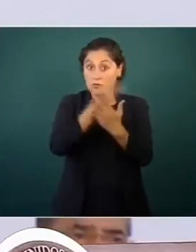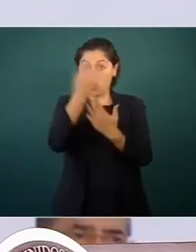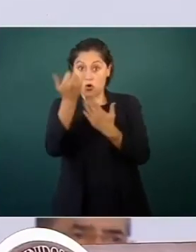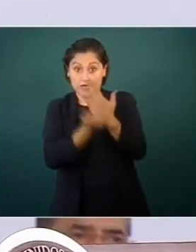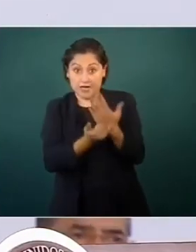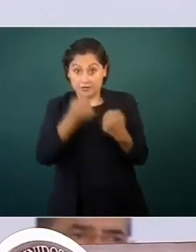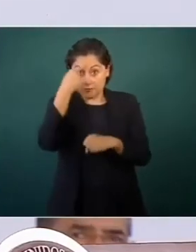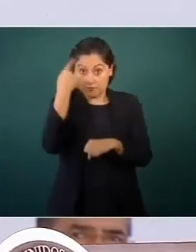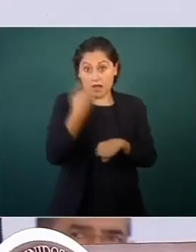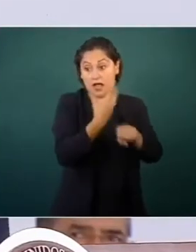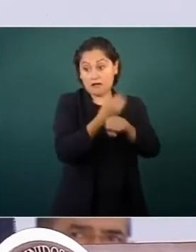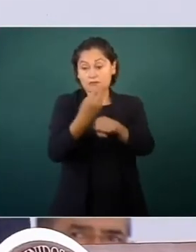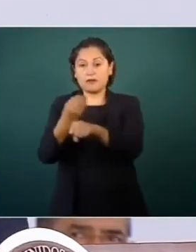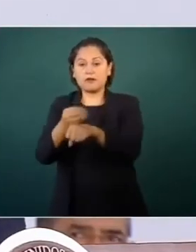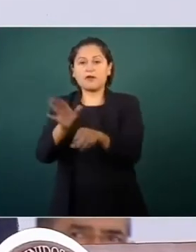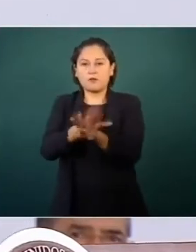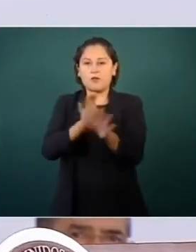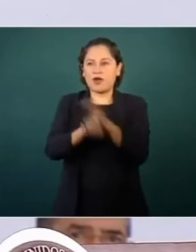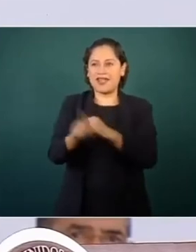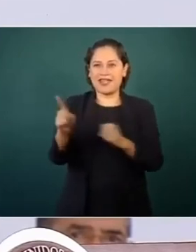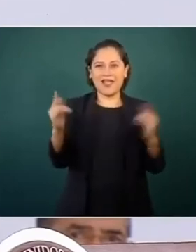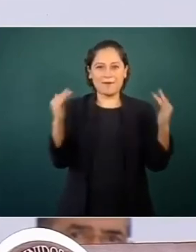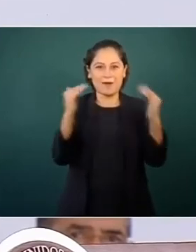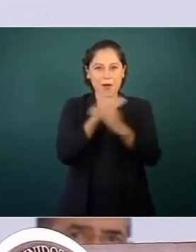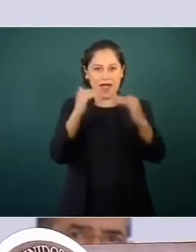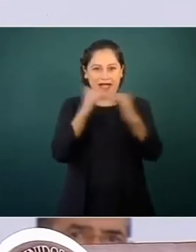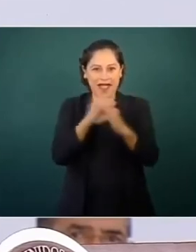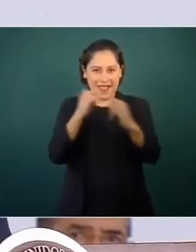la Constitución y las leyes para que las elecciones sean limpias e